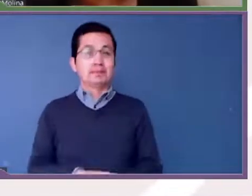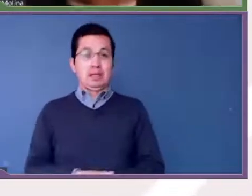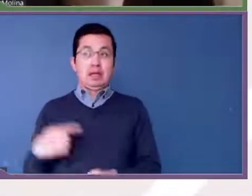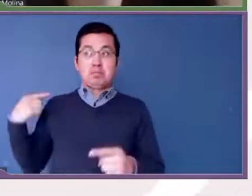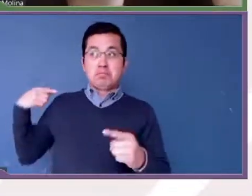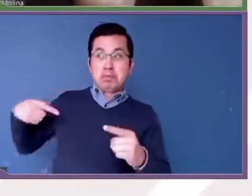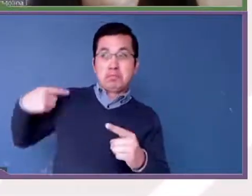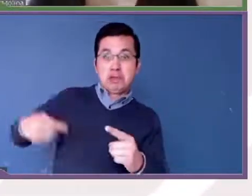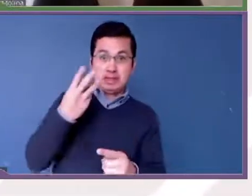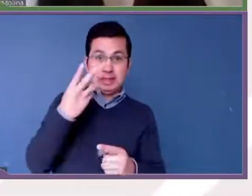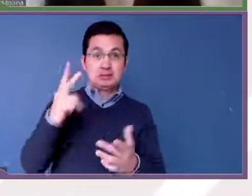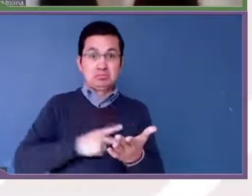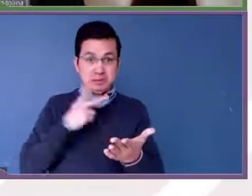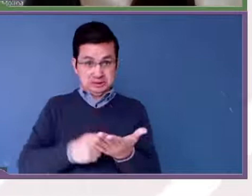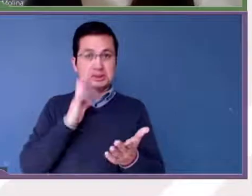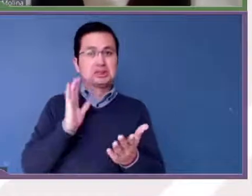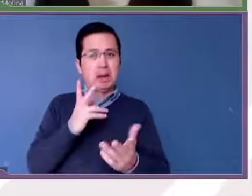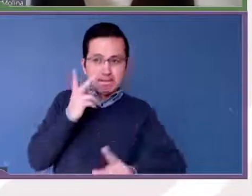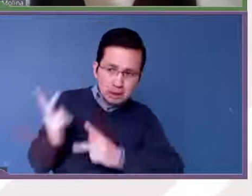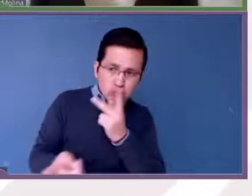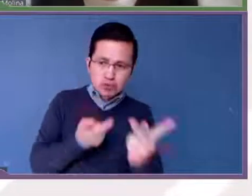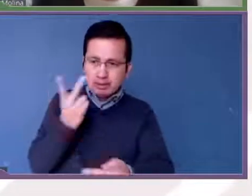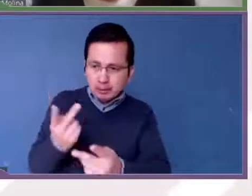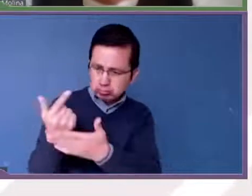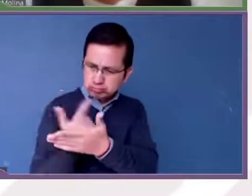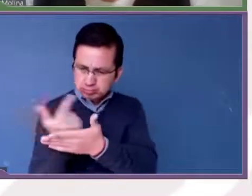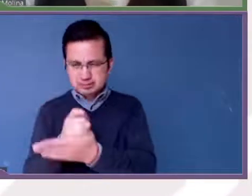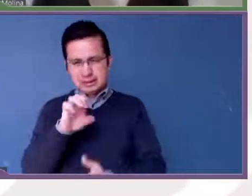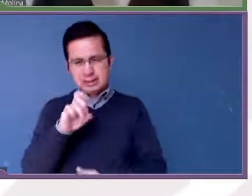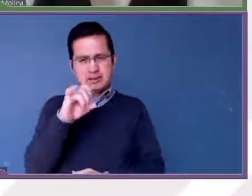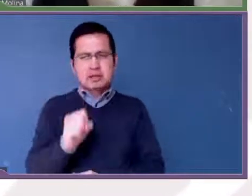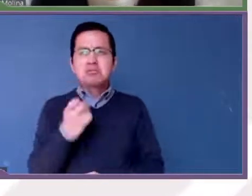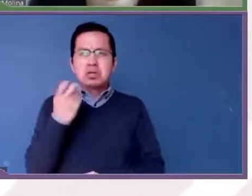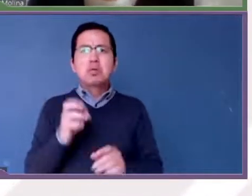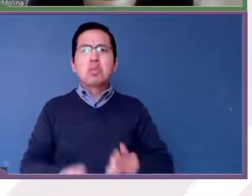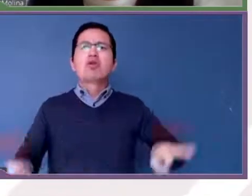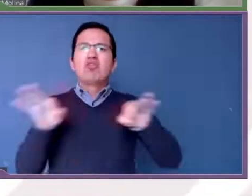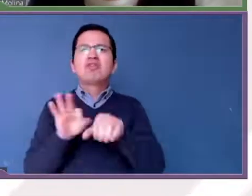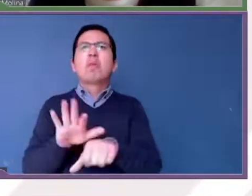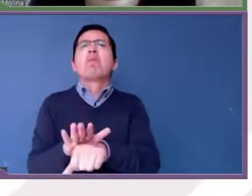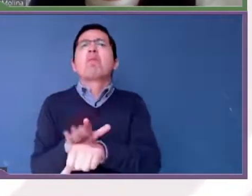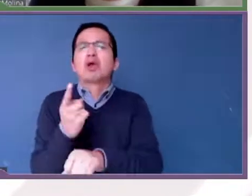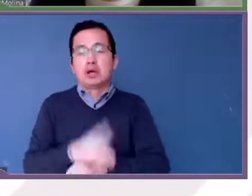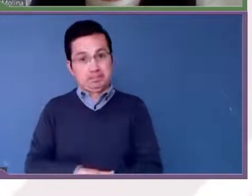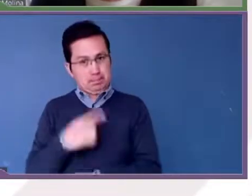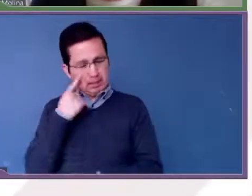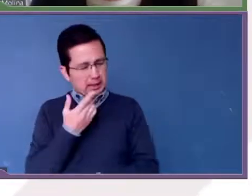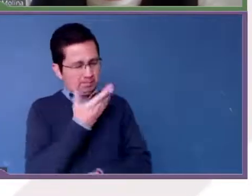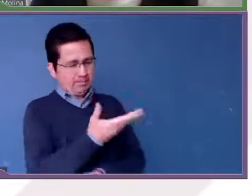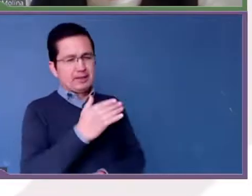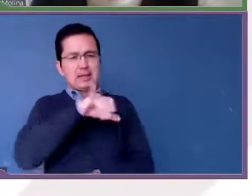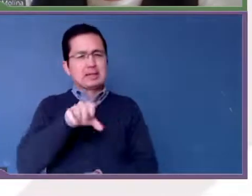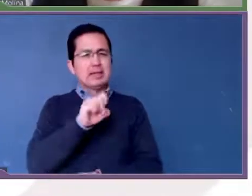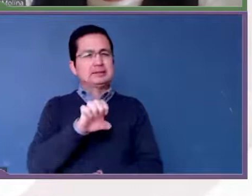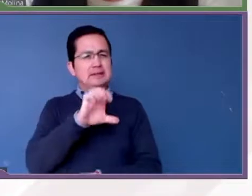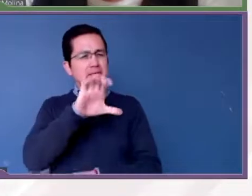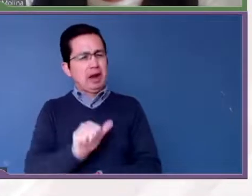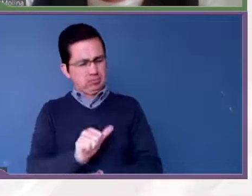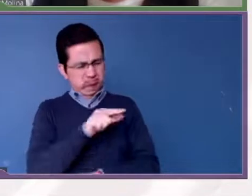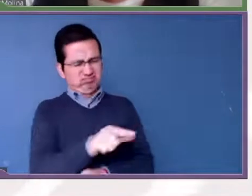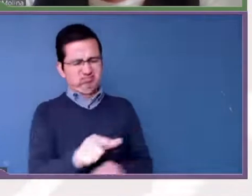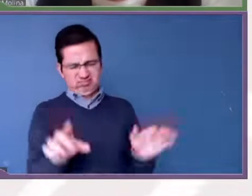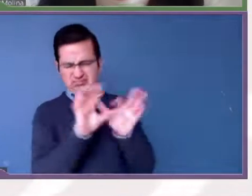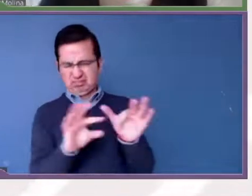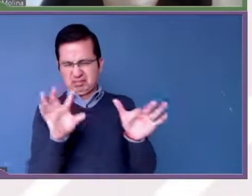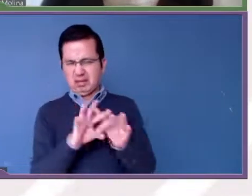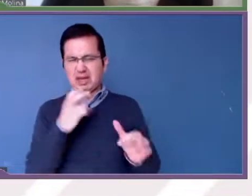que realiza el COPRED, pues me gustaría, Jessica, que nos platicaras un poco de estos procesos y qué otros datos generales también podríamos ir